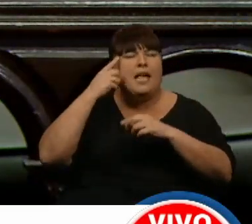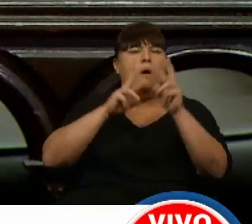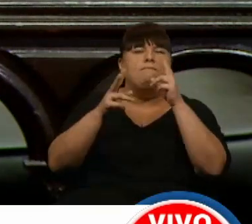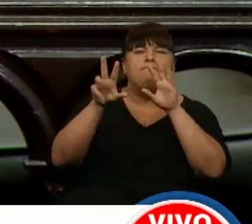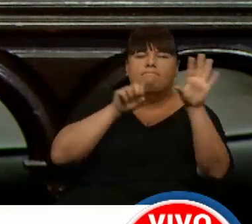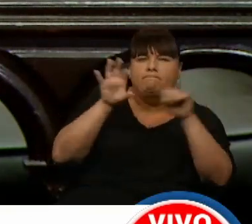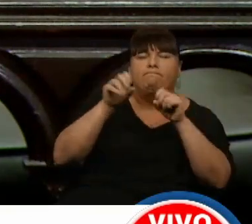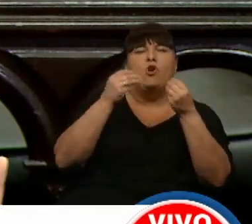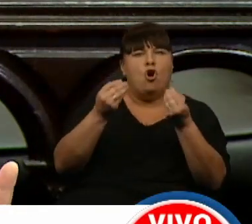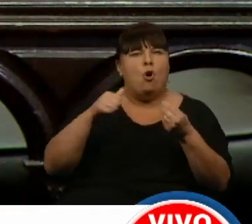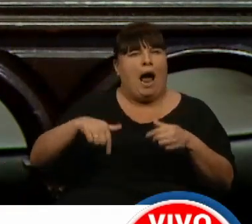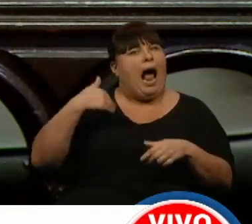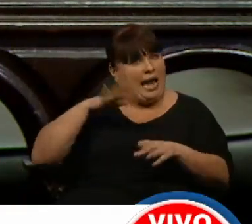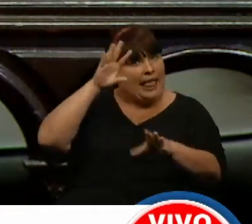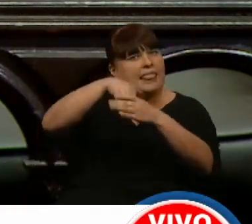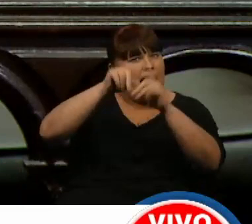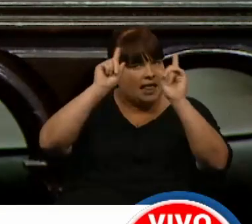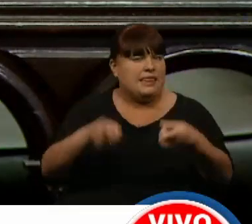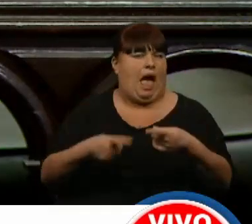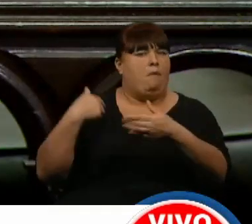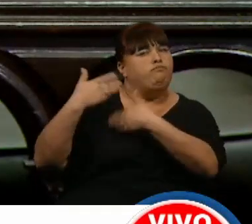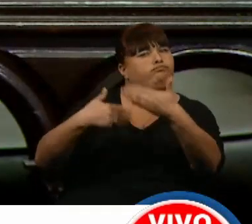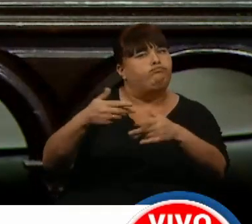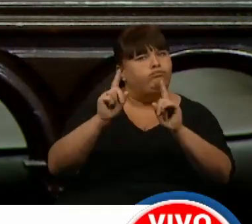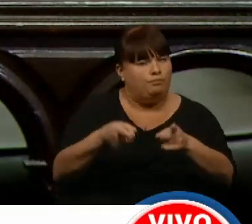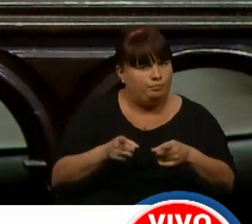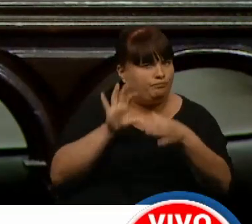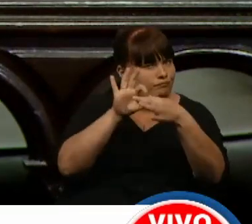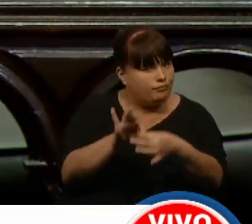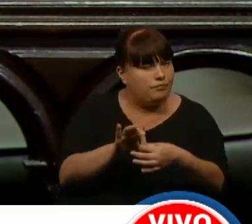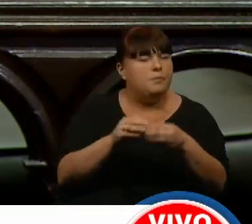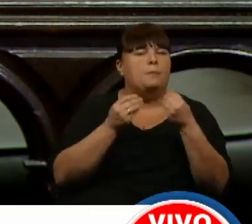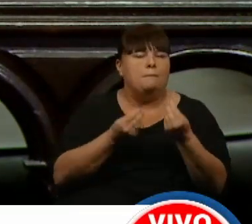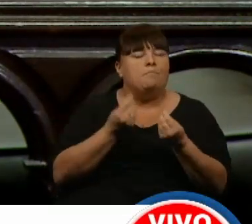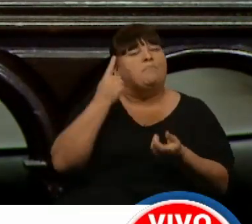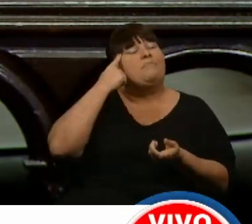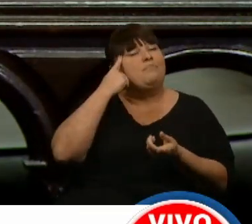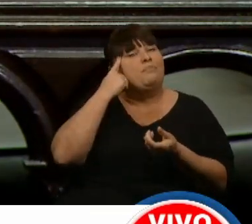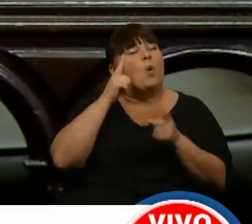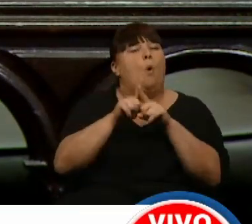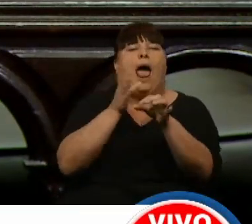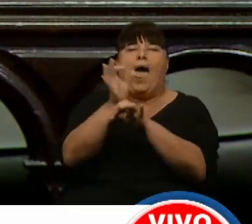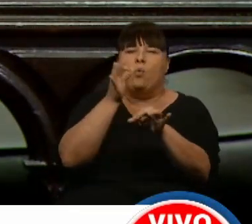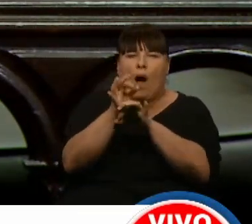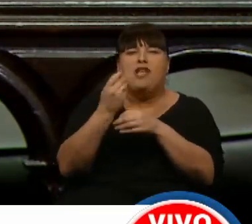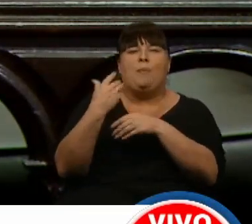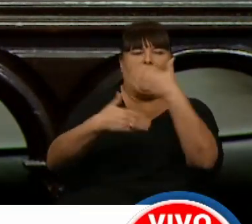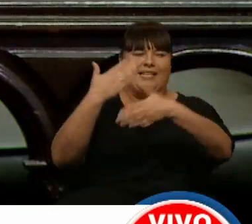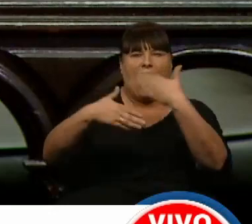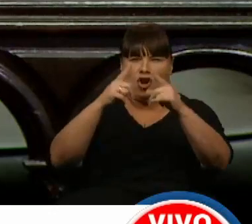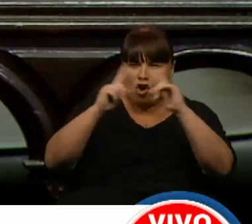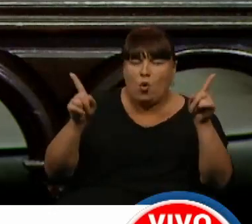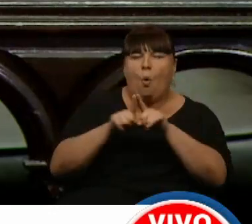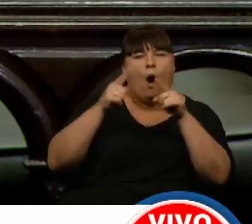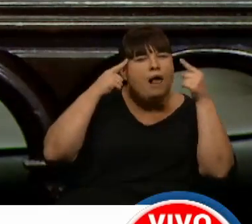concebir, en la que nuestro país fue parte en todos esos procesos, a la idea de la educación para el desarrollo sostenible